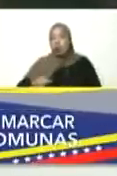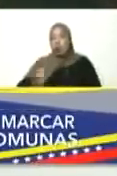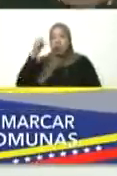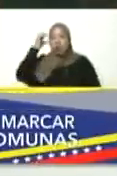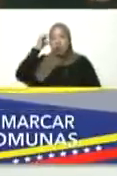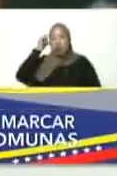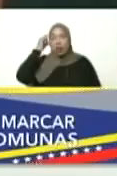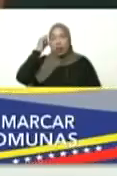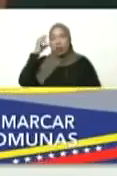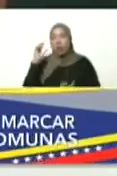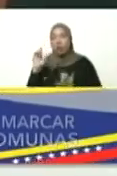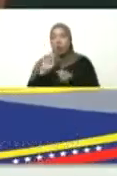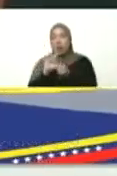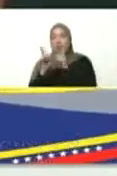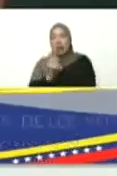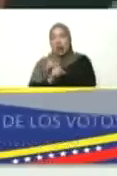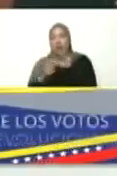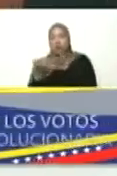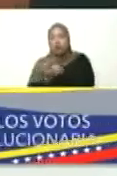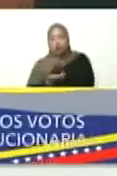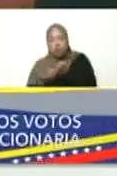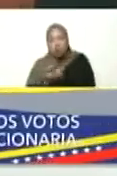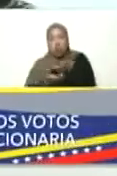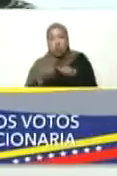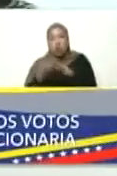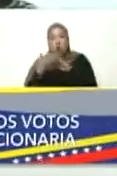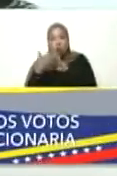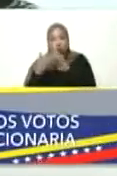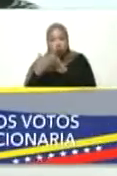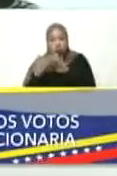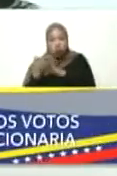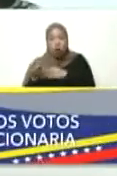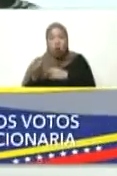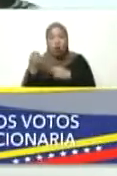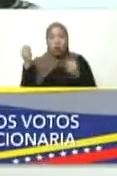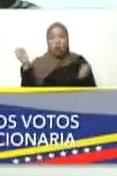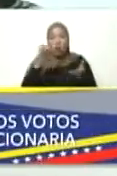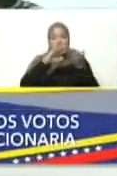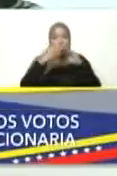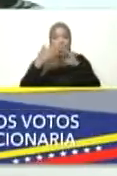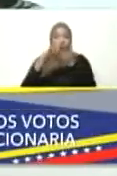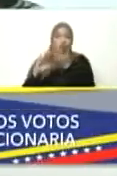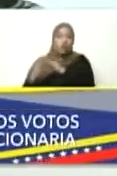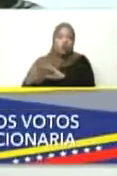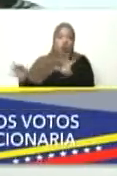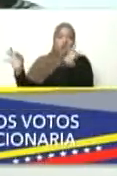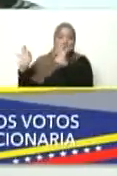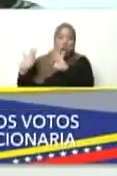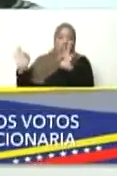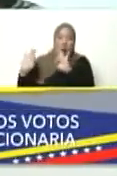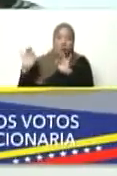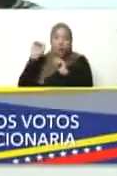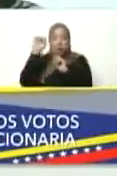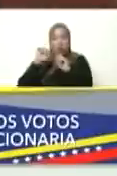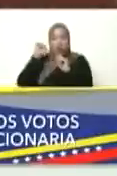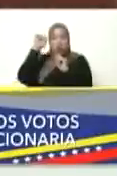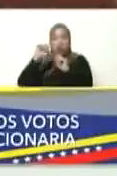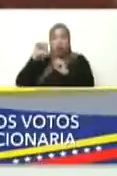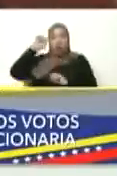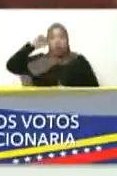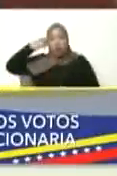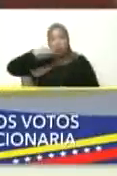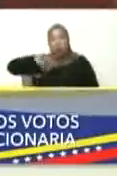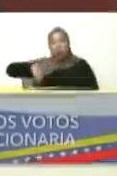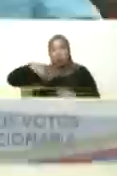del golpe de timón, de la consigna histórica comuna o nada. Vamos a ver este video para recordar a